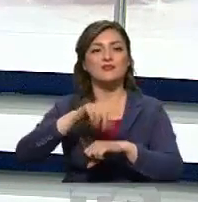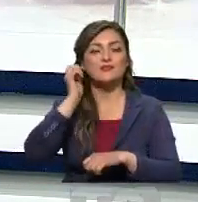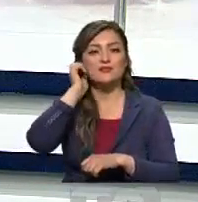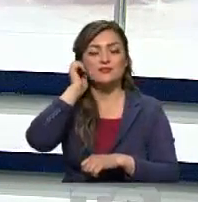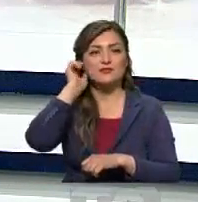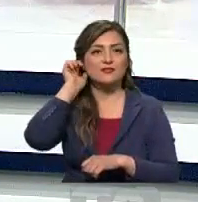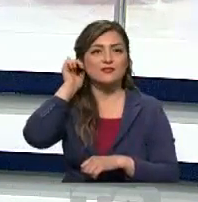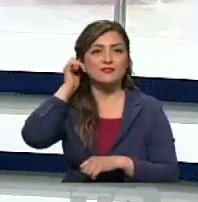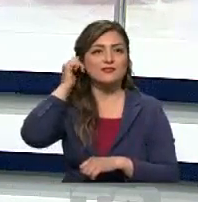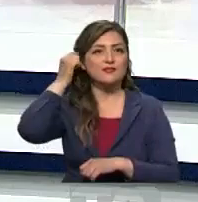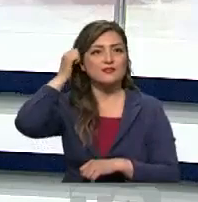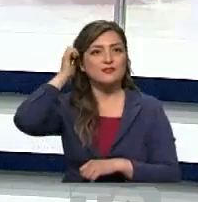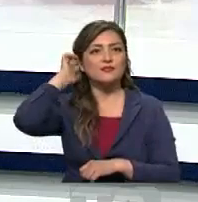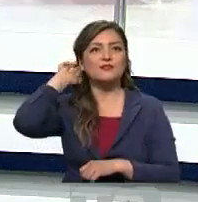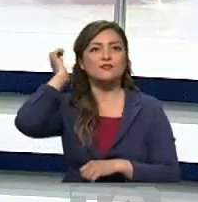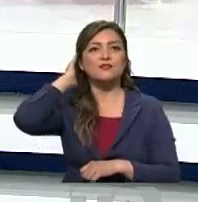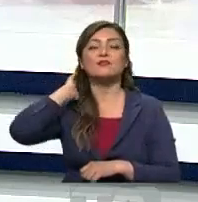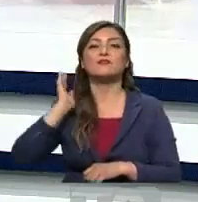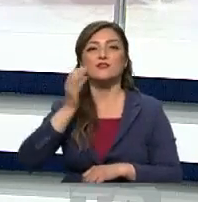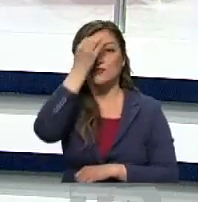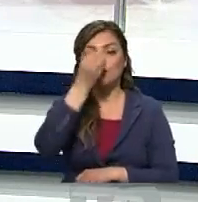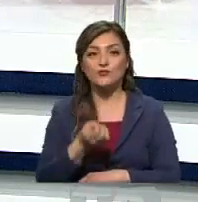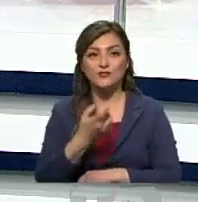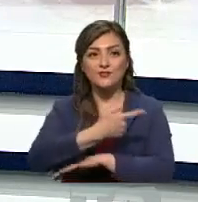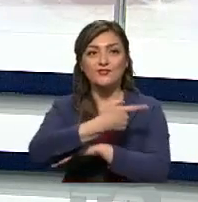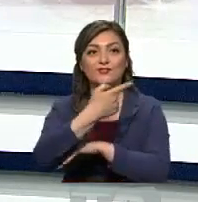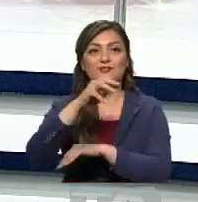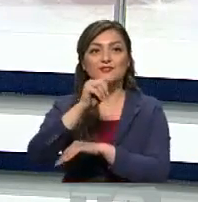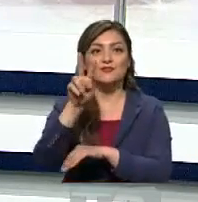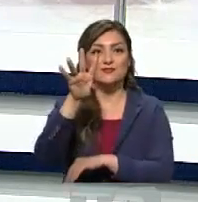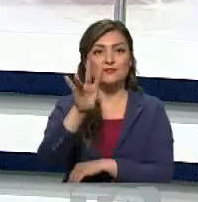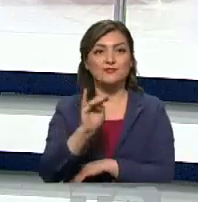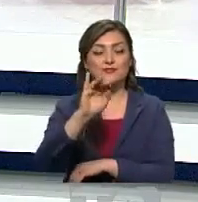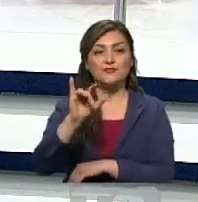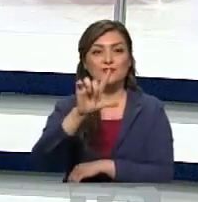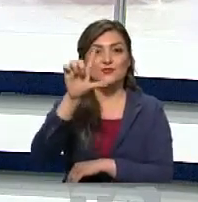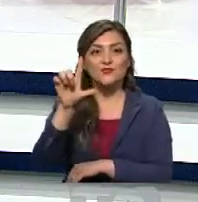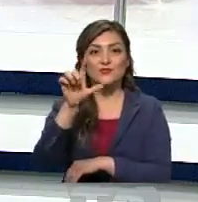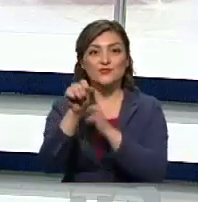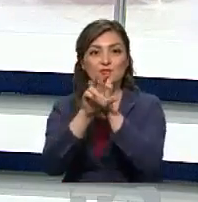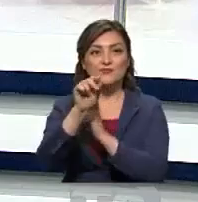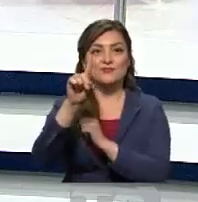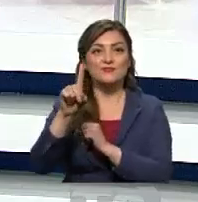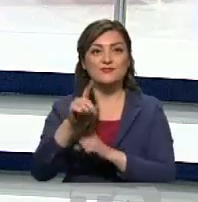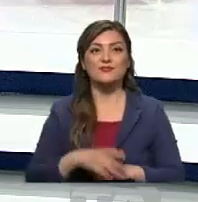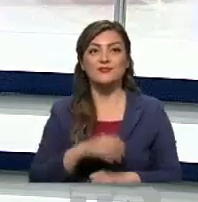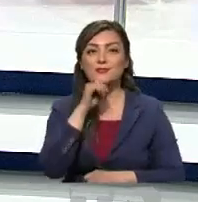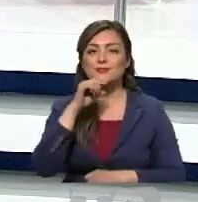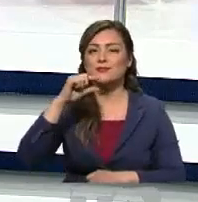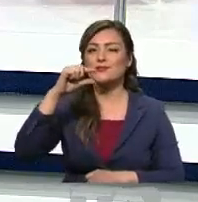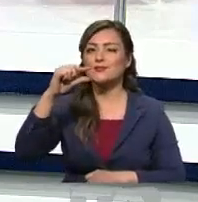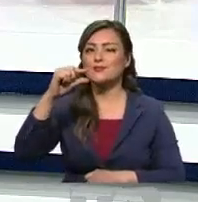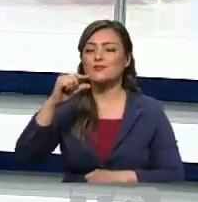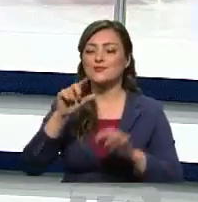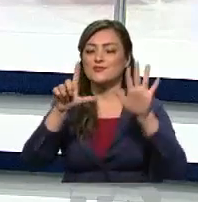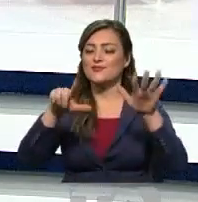8:33. Muy buenos días para todos en este martes 27 de julio 2021. Estamos casi por finalizar ya